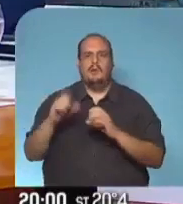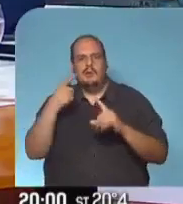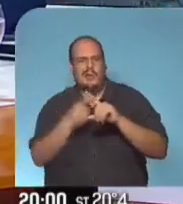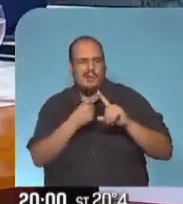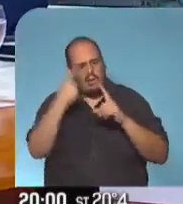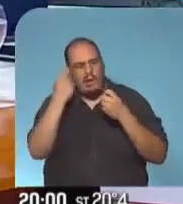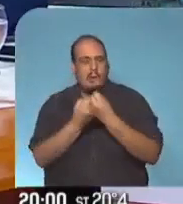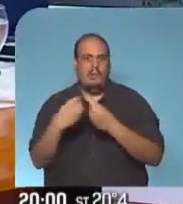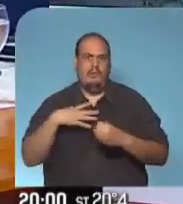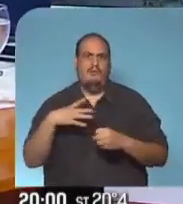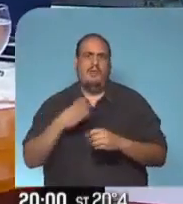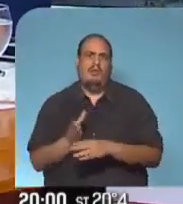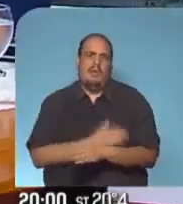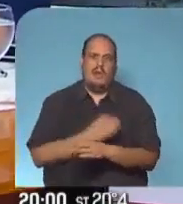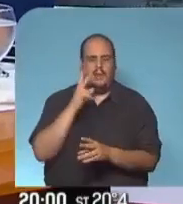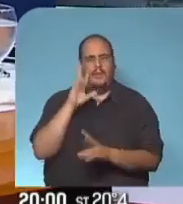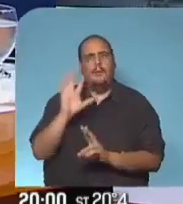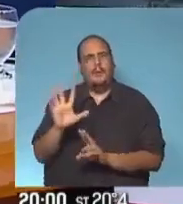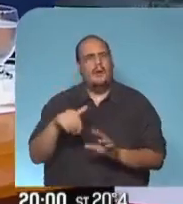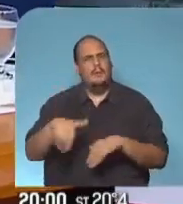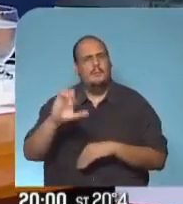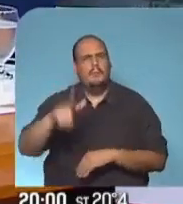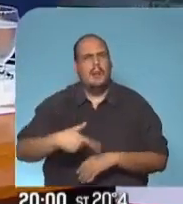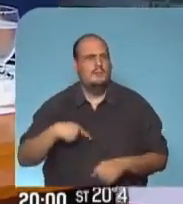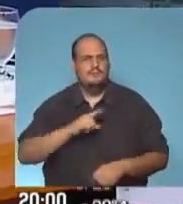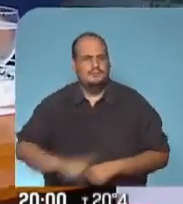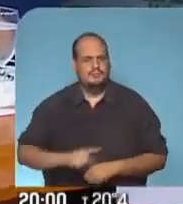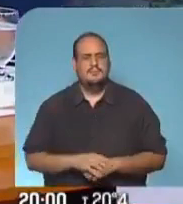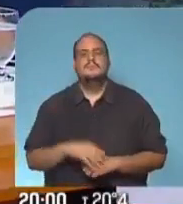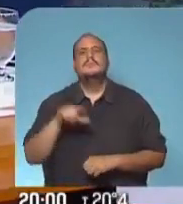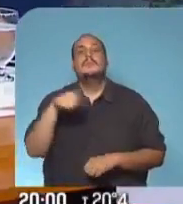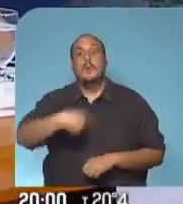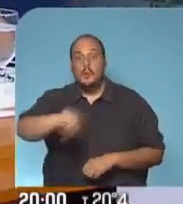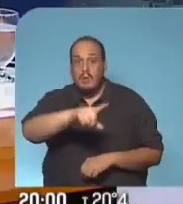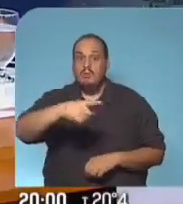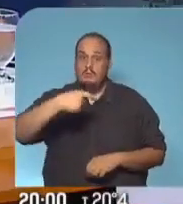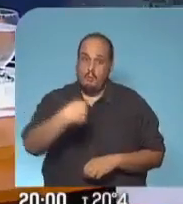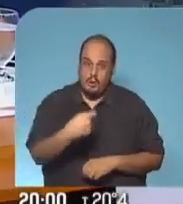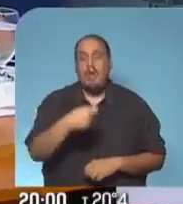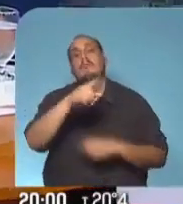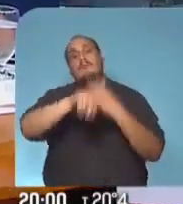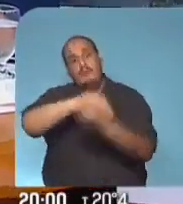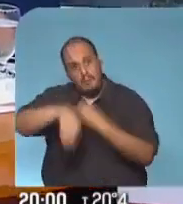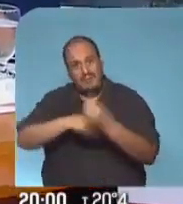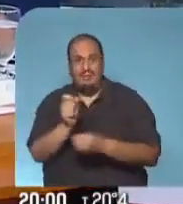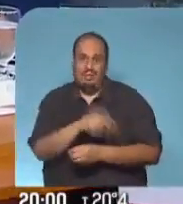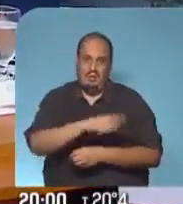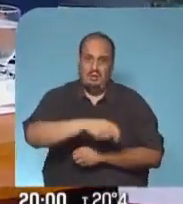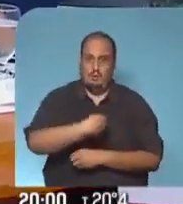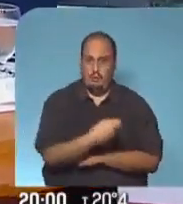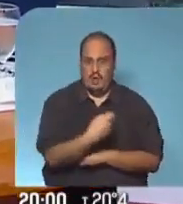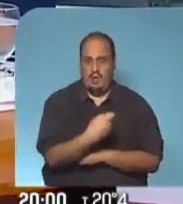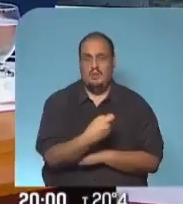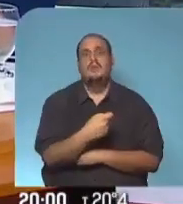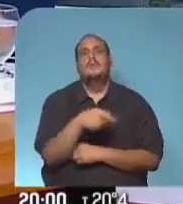de entrada en Televisión Pública Noticias como para empezar a comunicar, para que empiecen ustedes, jubilados, familiares de jubilados, a saber